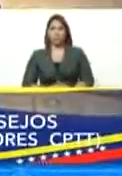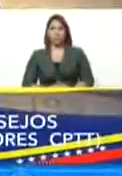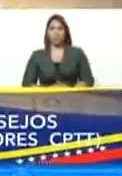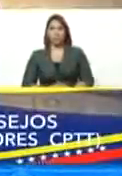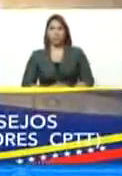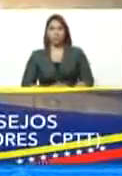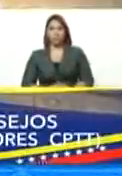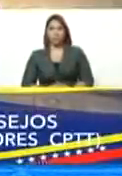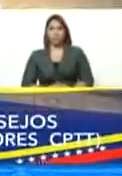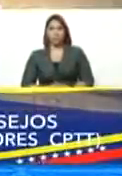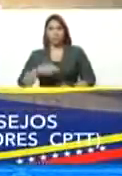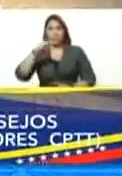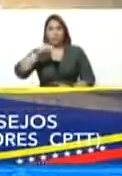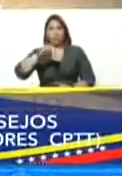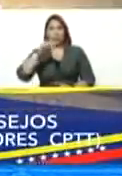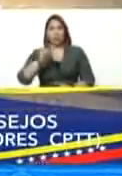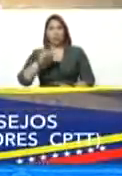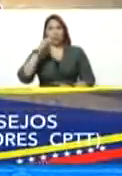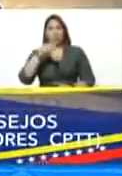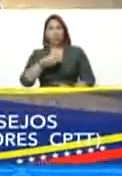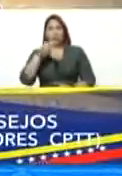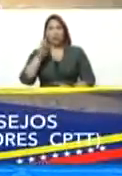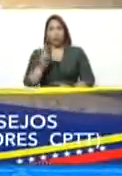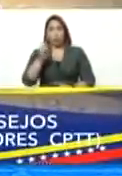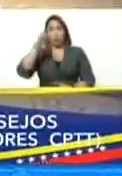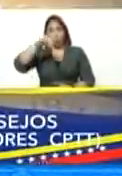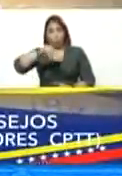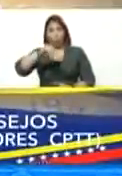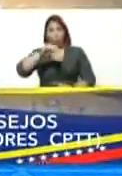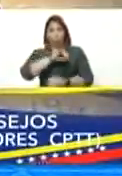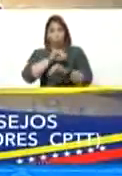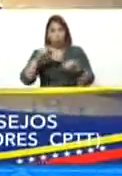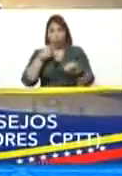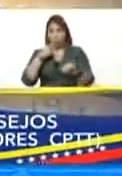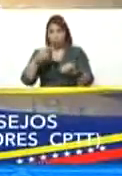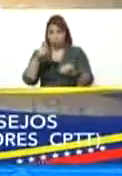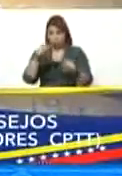Nahum Fernández, es contigo la cosa. Ya te dijeron, ¿no?